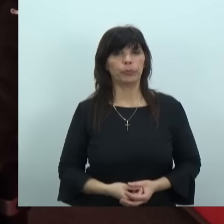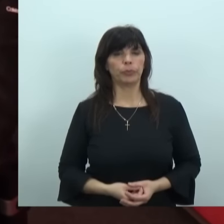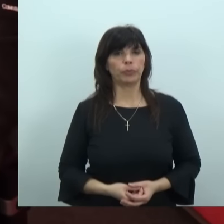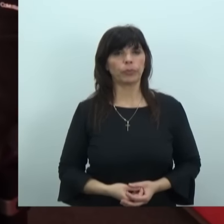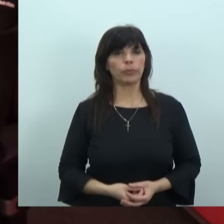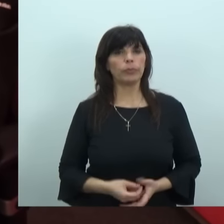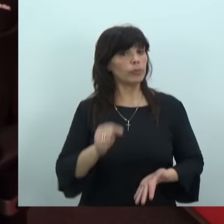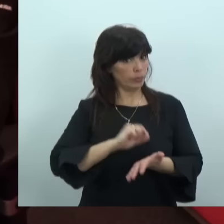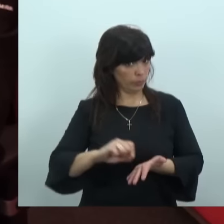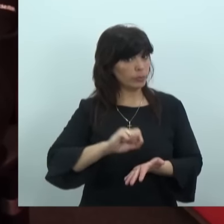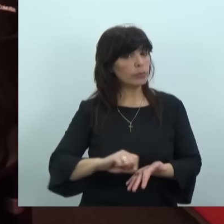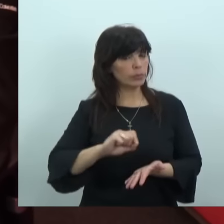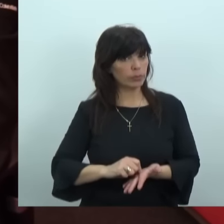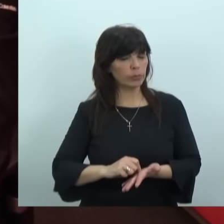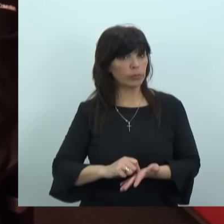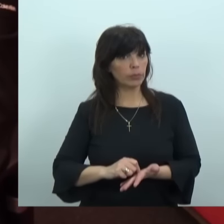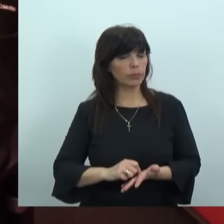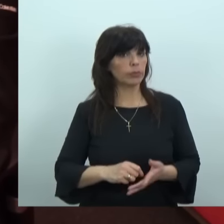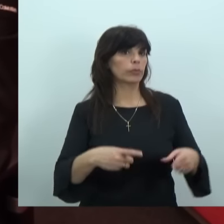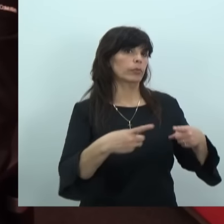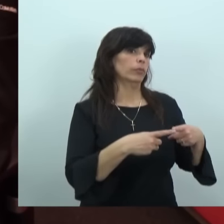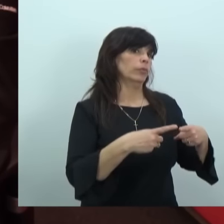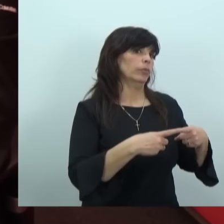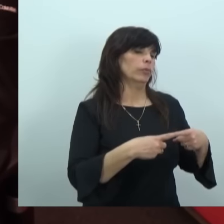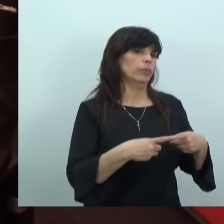Quiero que tú lo escribas. Una visión,